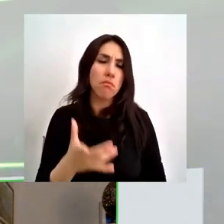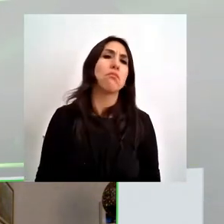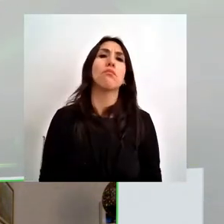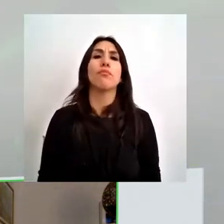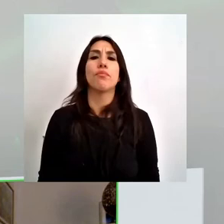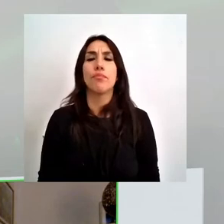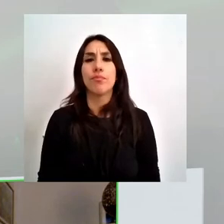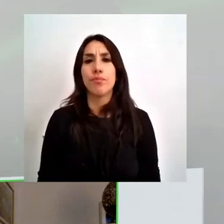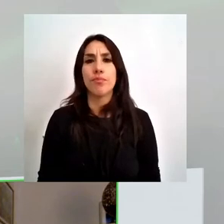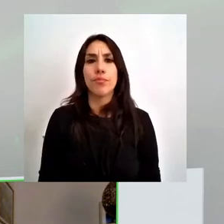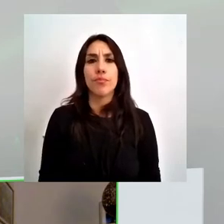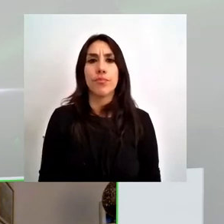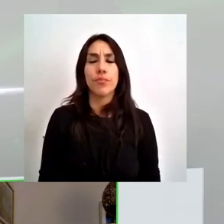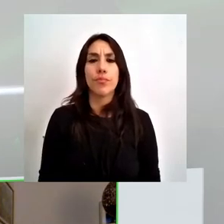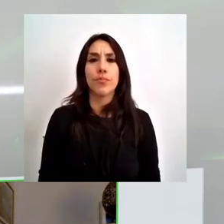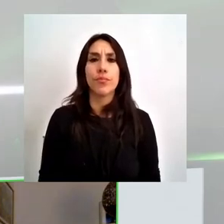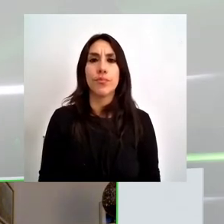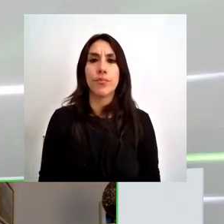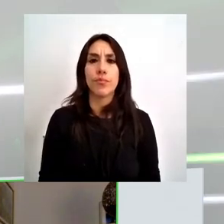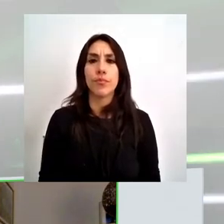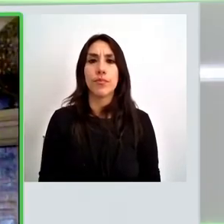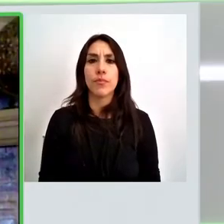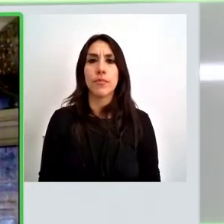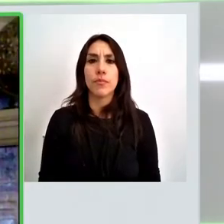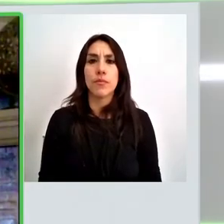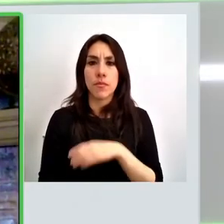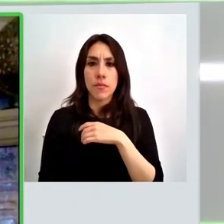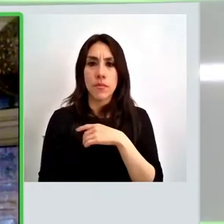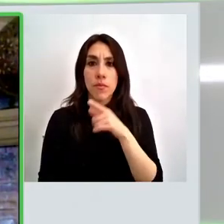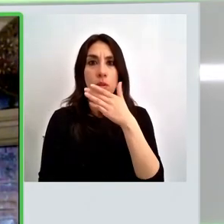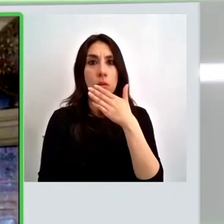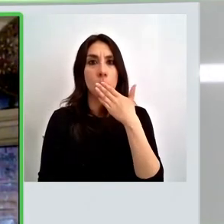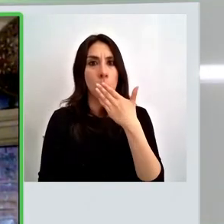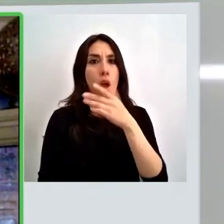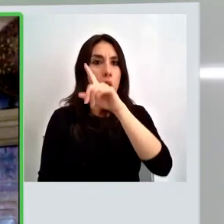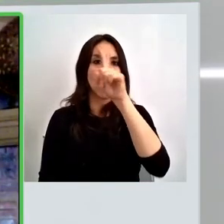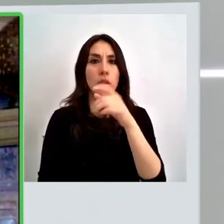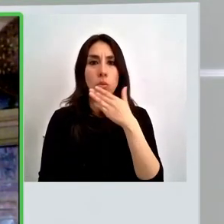es una muy buena pregunta y espero que puedan escucharme